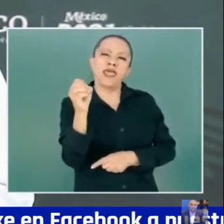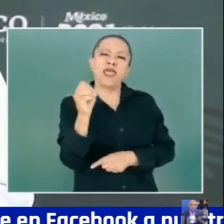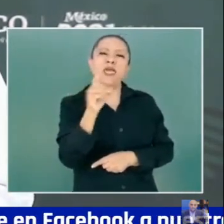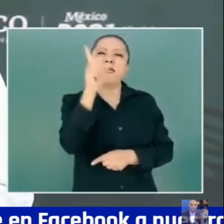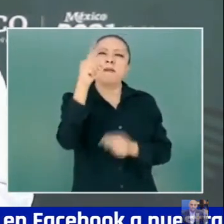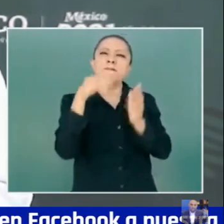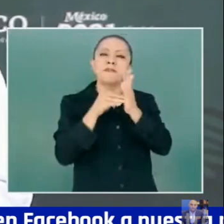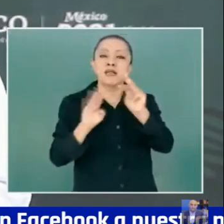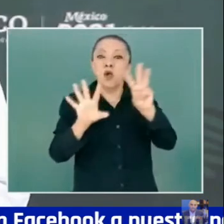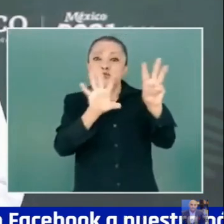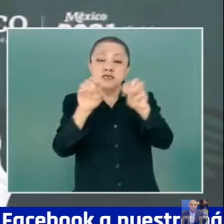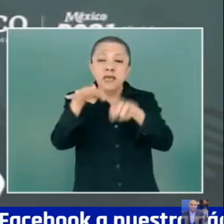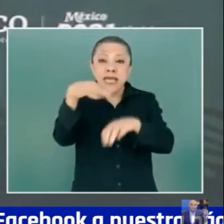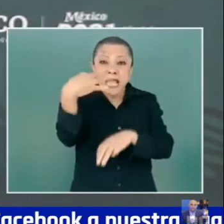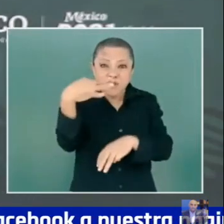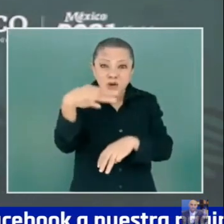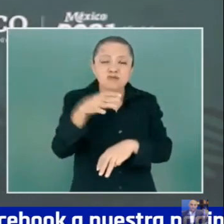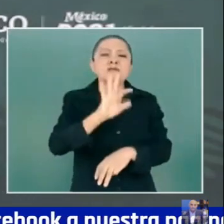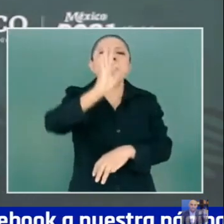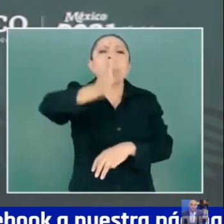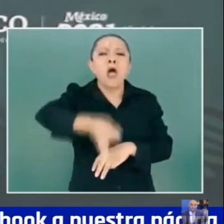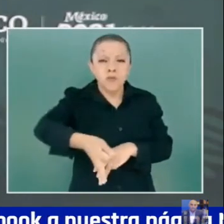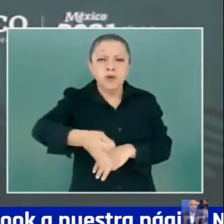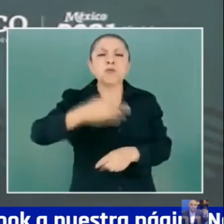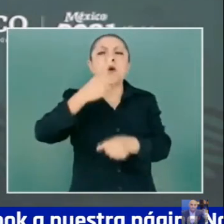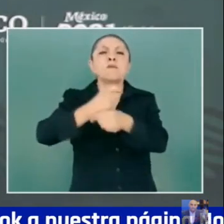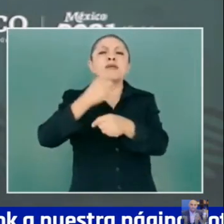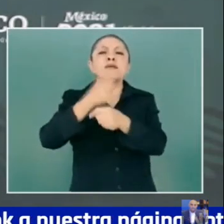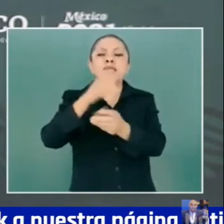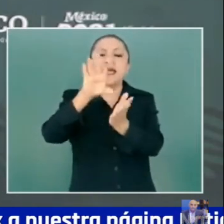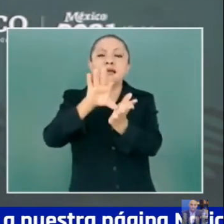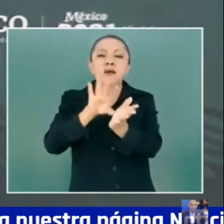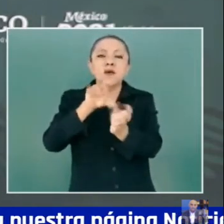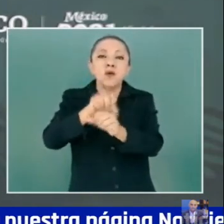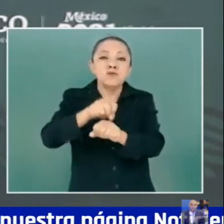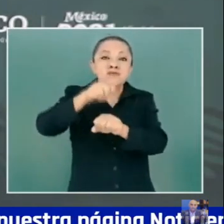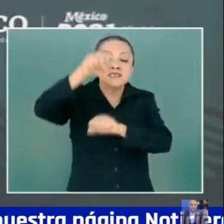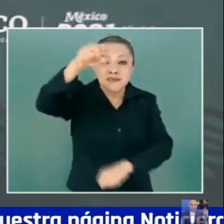1814 la primera Constitución de México.